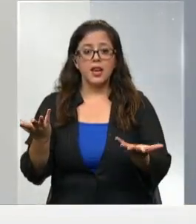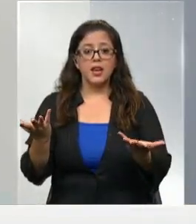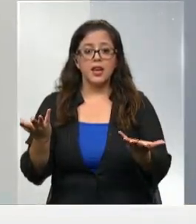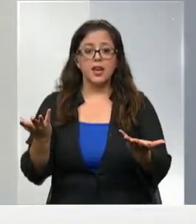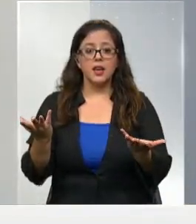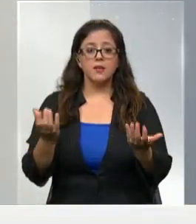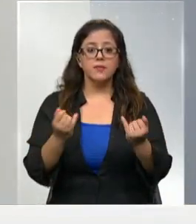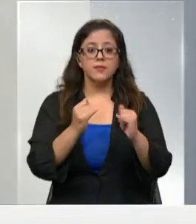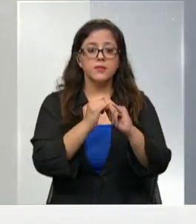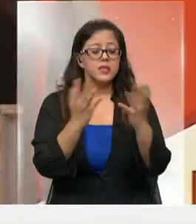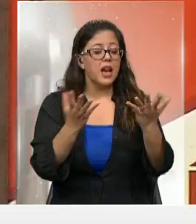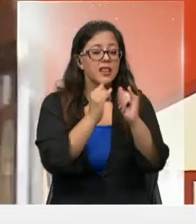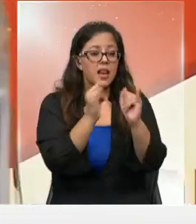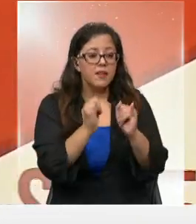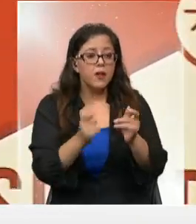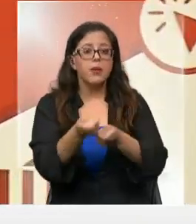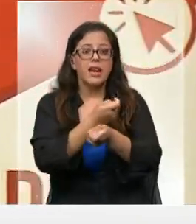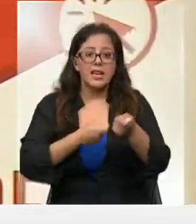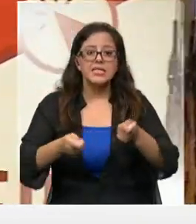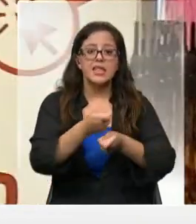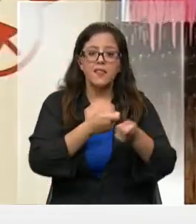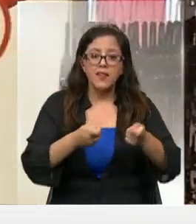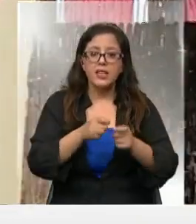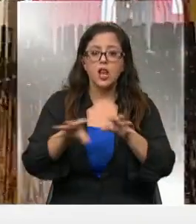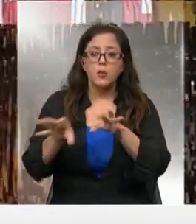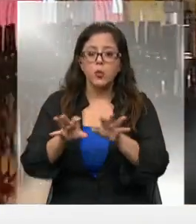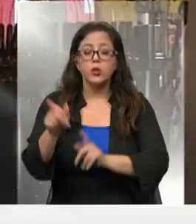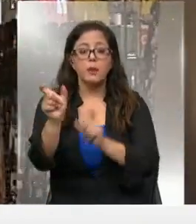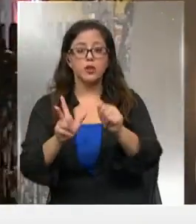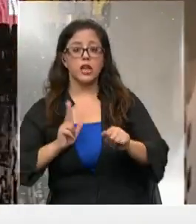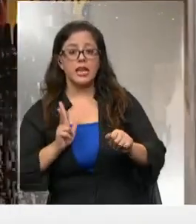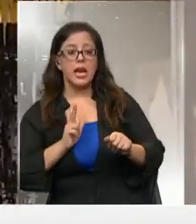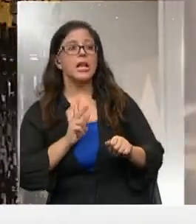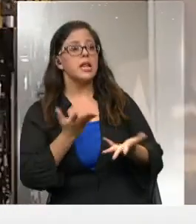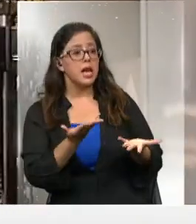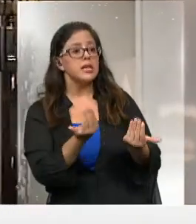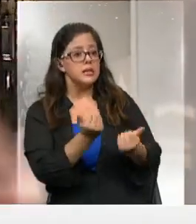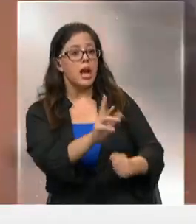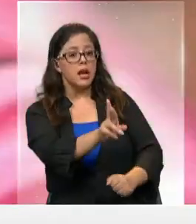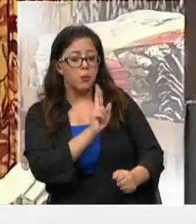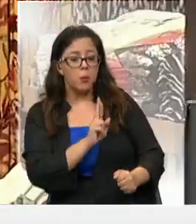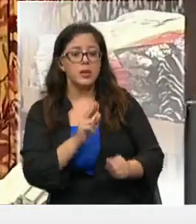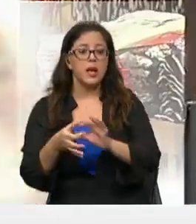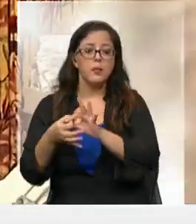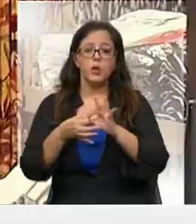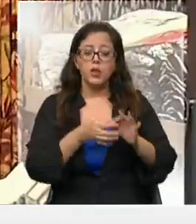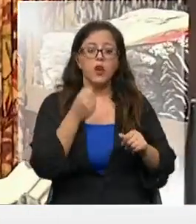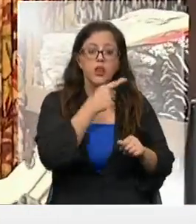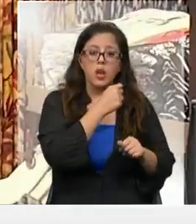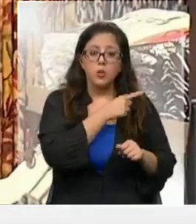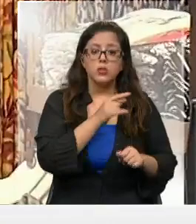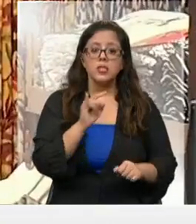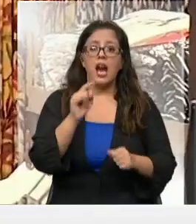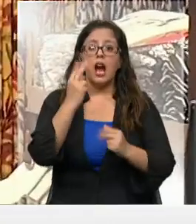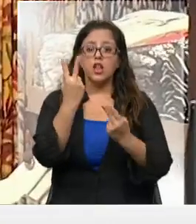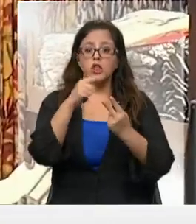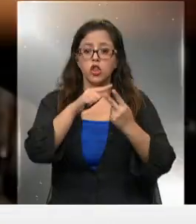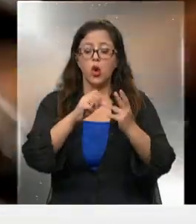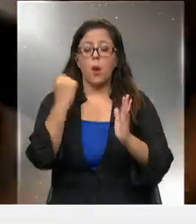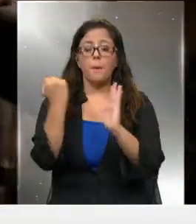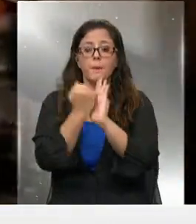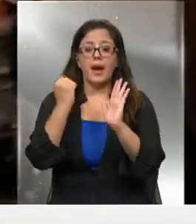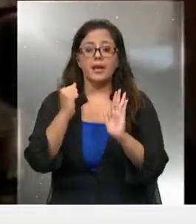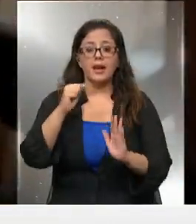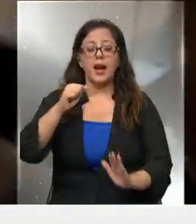se venden los productos. Clientes buscan respuestas ante las denuncias realizadas por Adidas y Under Armour por la comercialización